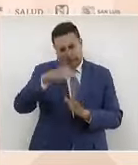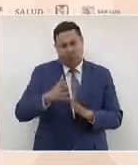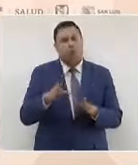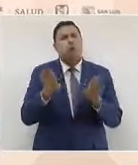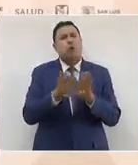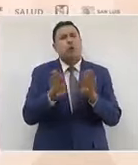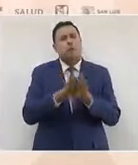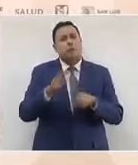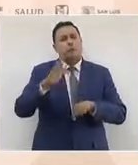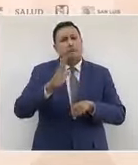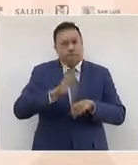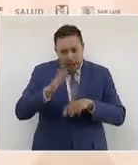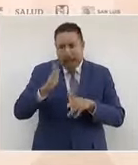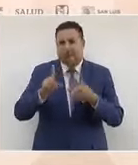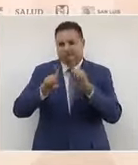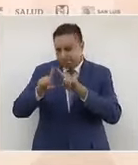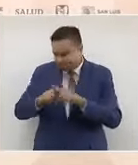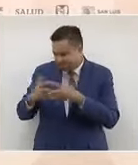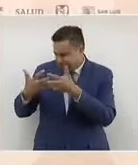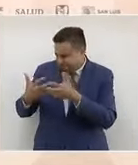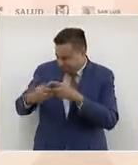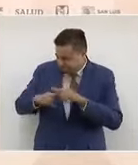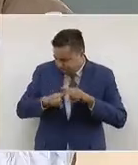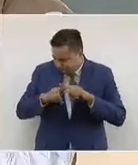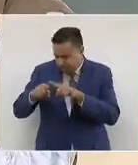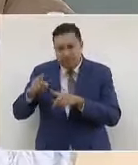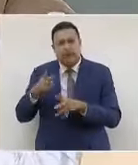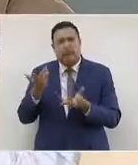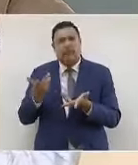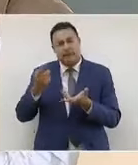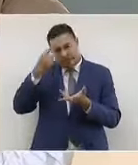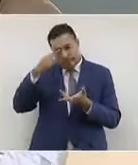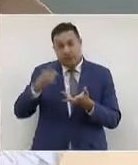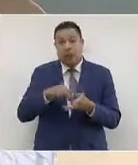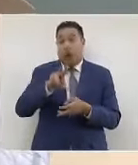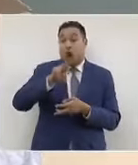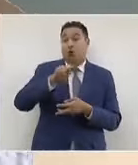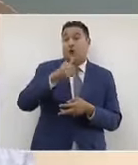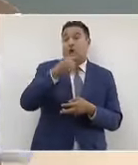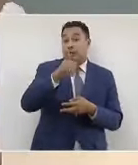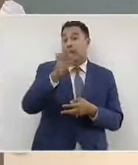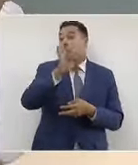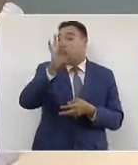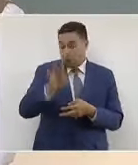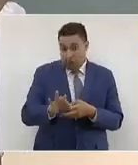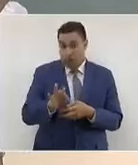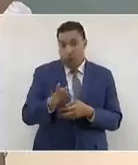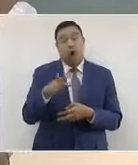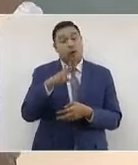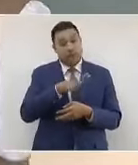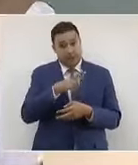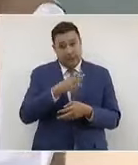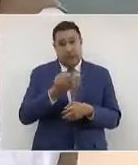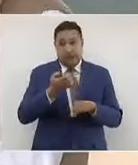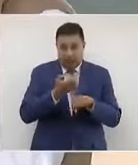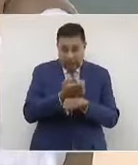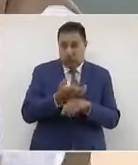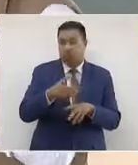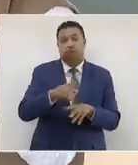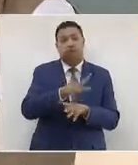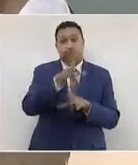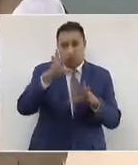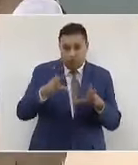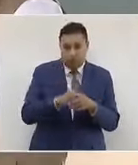con más equipo, con un incremento en el abasto que ha pasado al 86% ya en todo el estado, con lo que nos ha